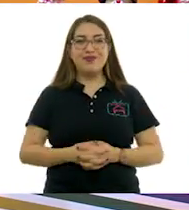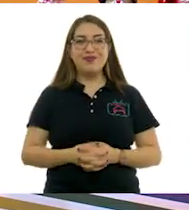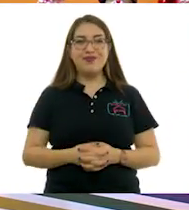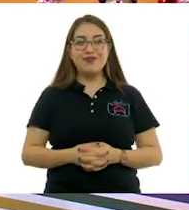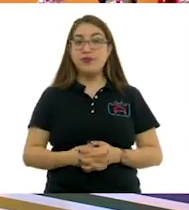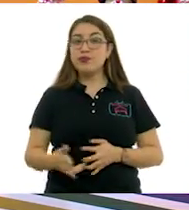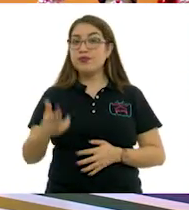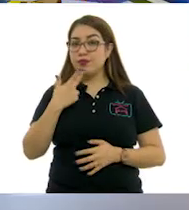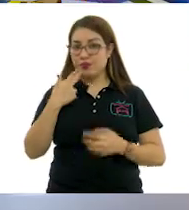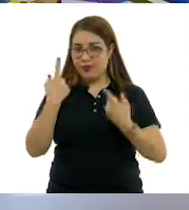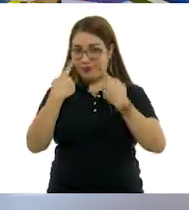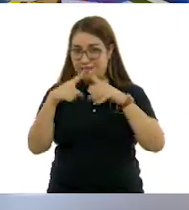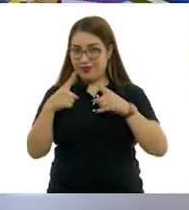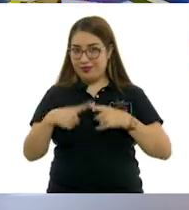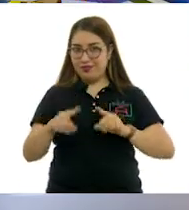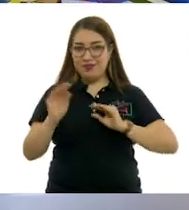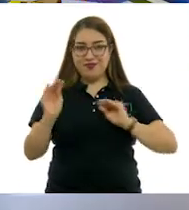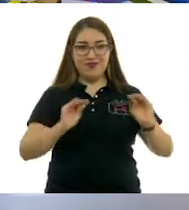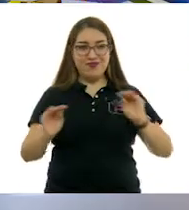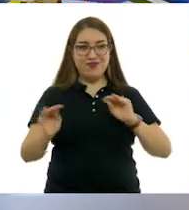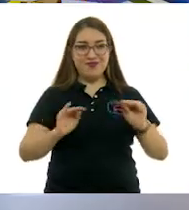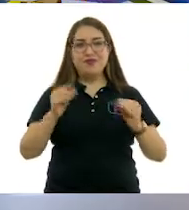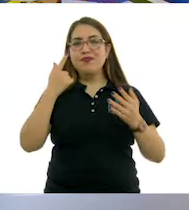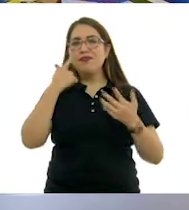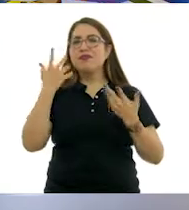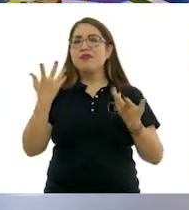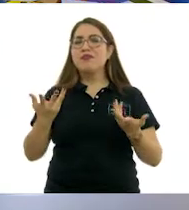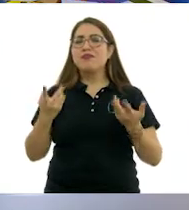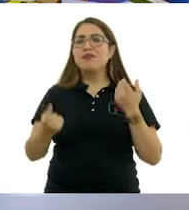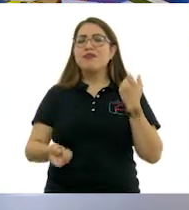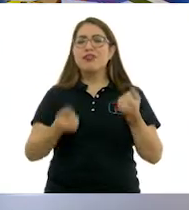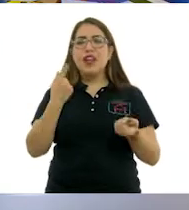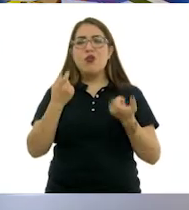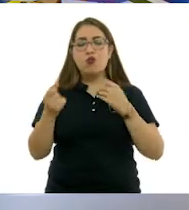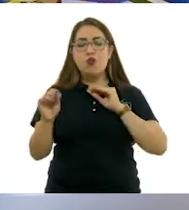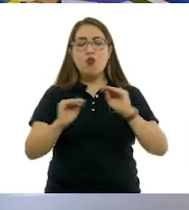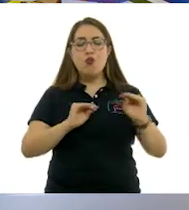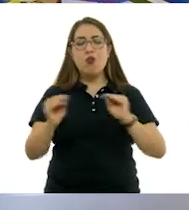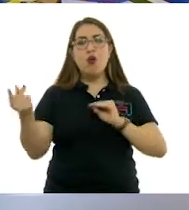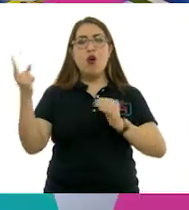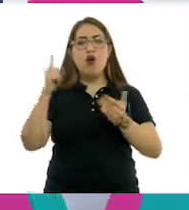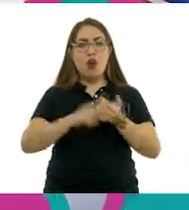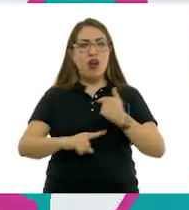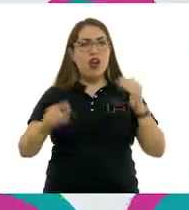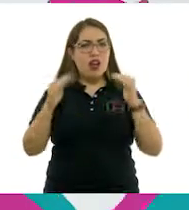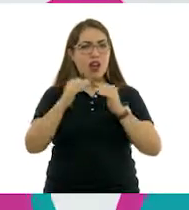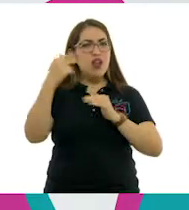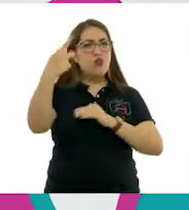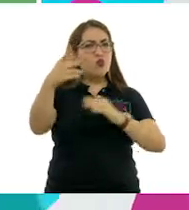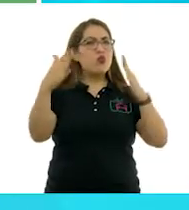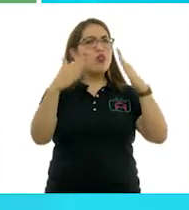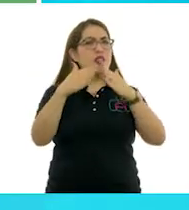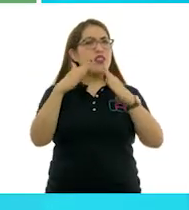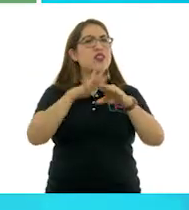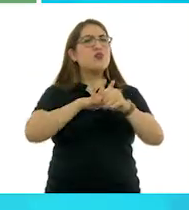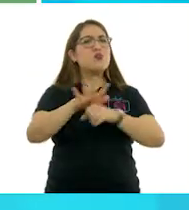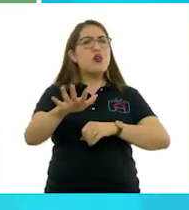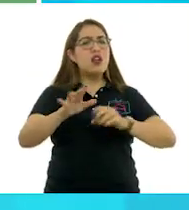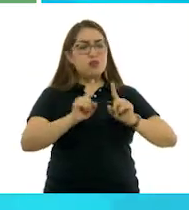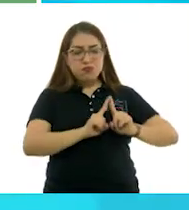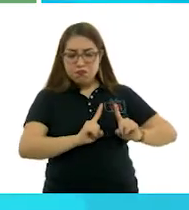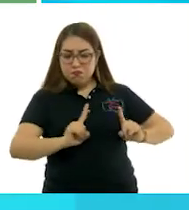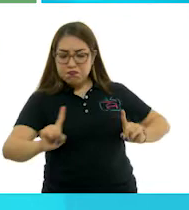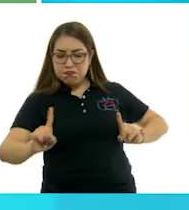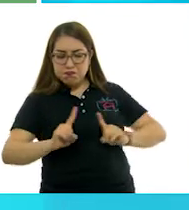de espacios. Y bueno, vamos a ver algunos espacios en nuestra casa. ¿Qué espacios hay en su casa, niñas y niños?